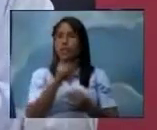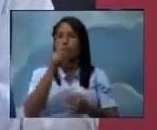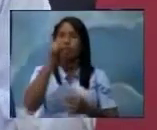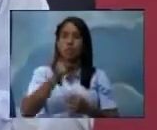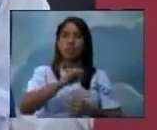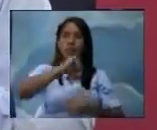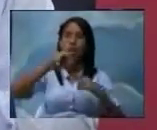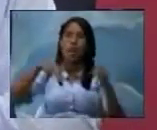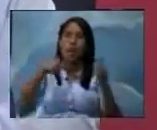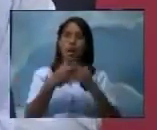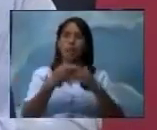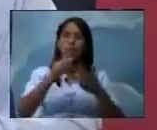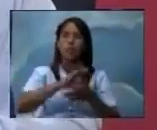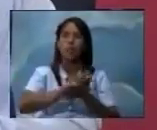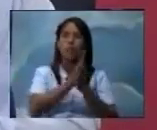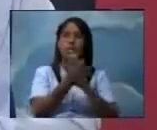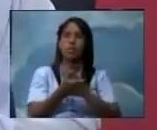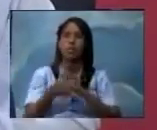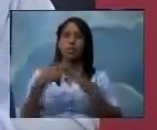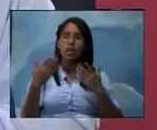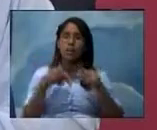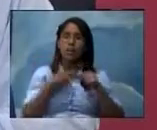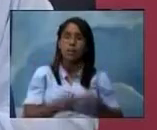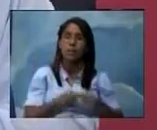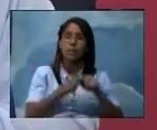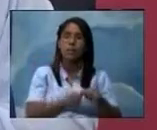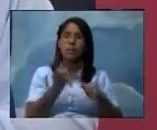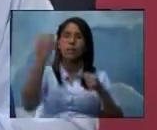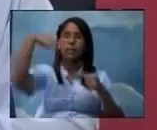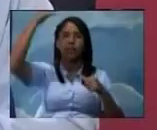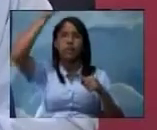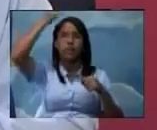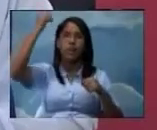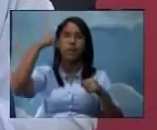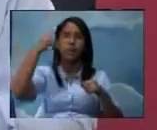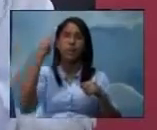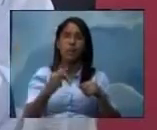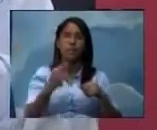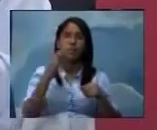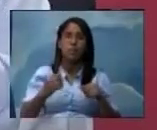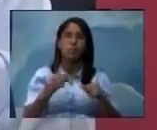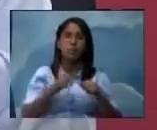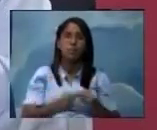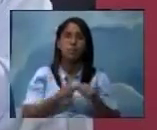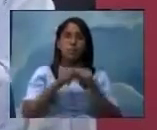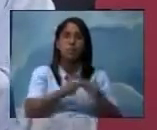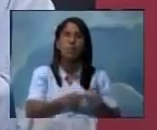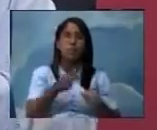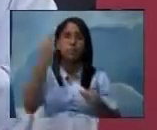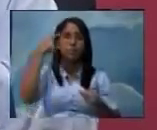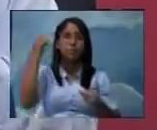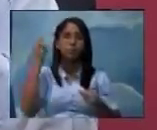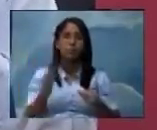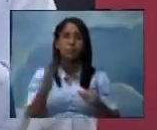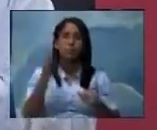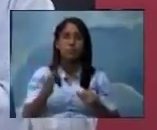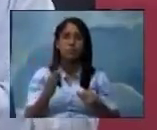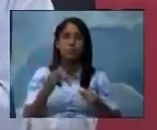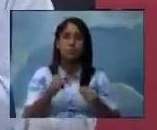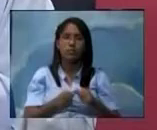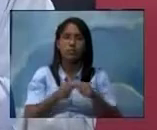será jamás destruido, que permanecerá, él reinará para siempre, permanecerá para